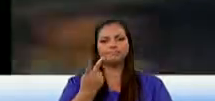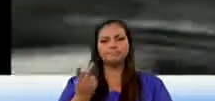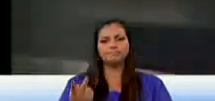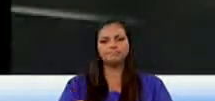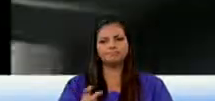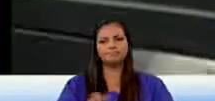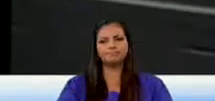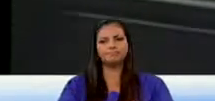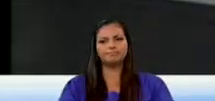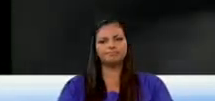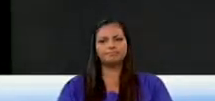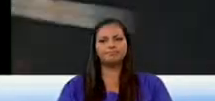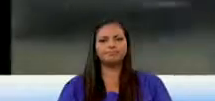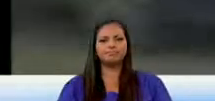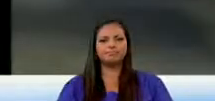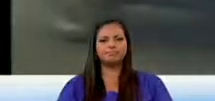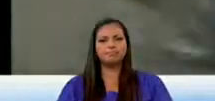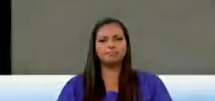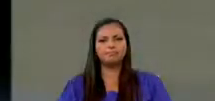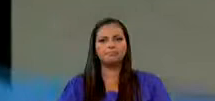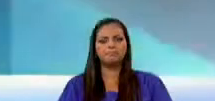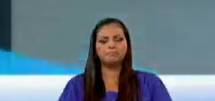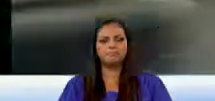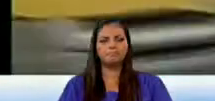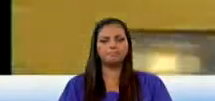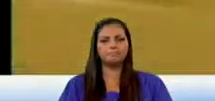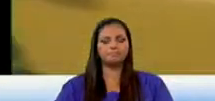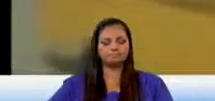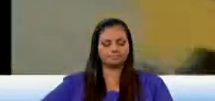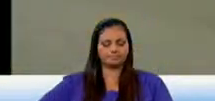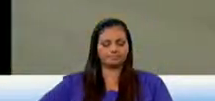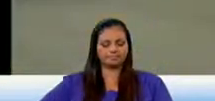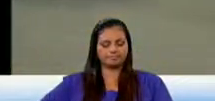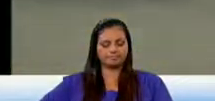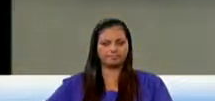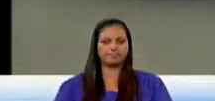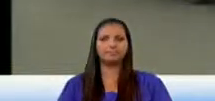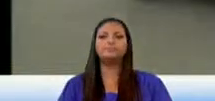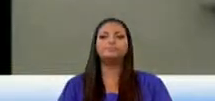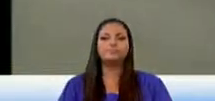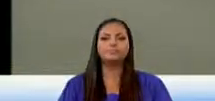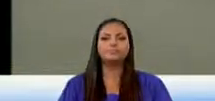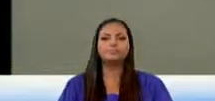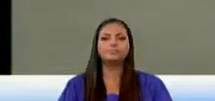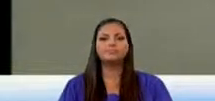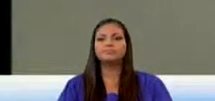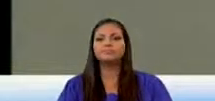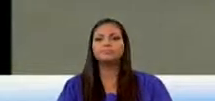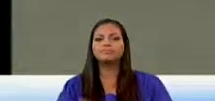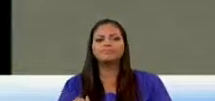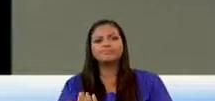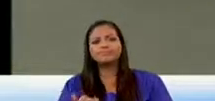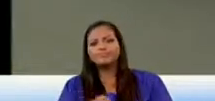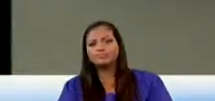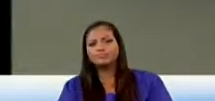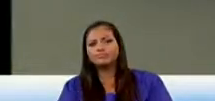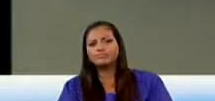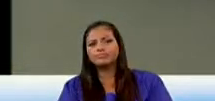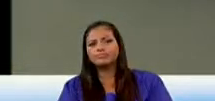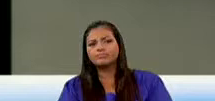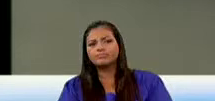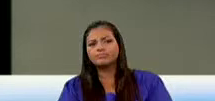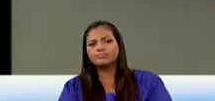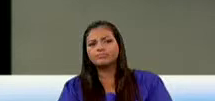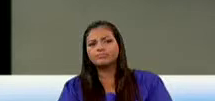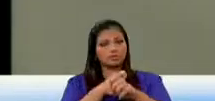personas decían que esta suerte de paradero es complicado en el sentido cuando, sobre todo cuando vienen